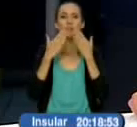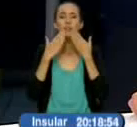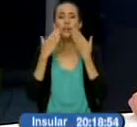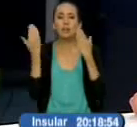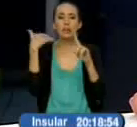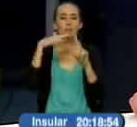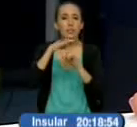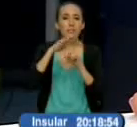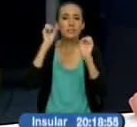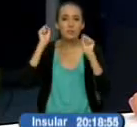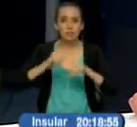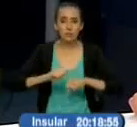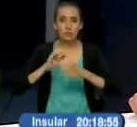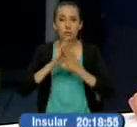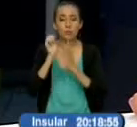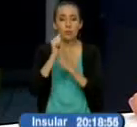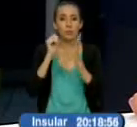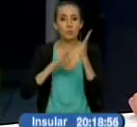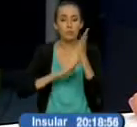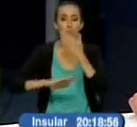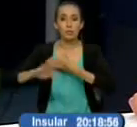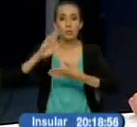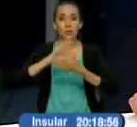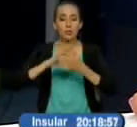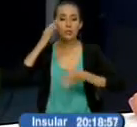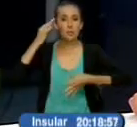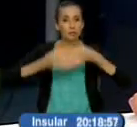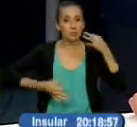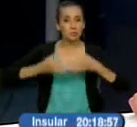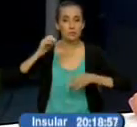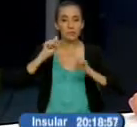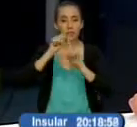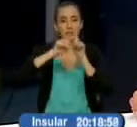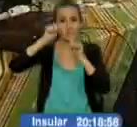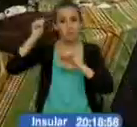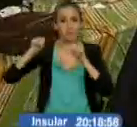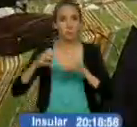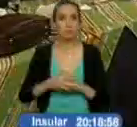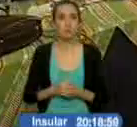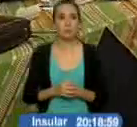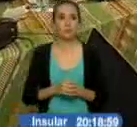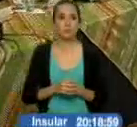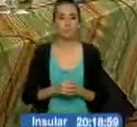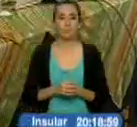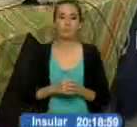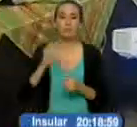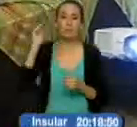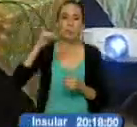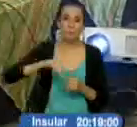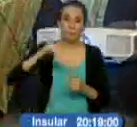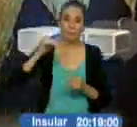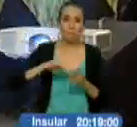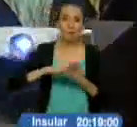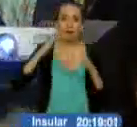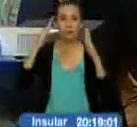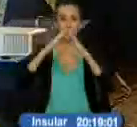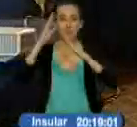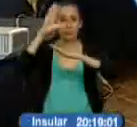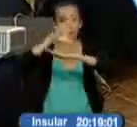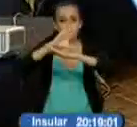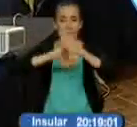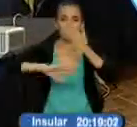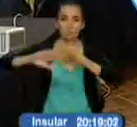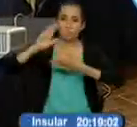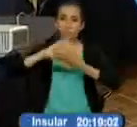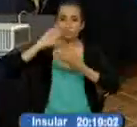a todos los modelos de oferta educativa fiscal que forman parte del sistema nacional. Tanto el martes en el Palacio de Carondelet durante la reunión con